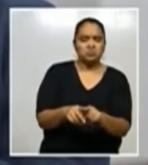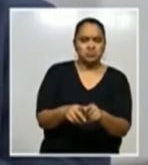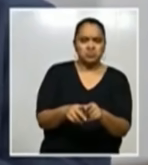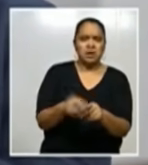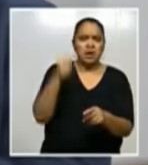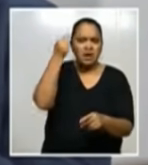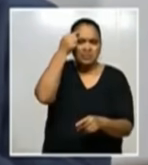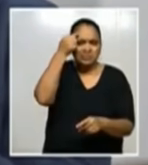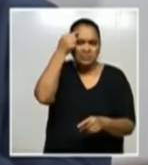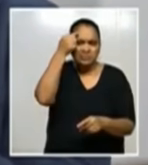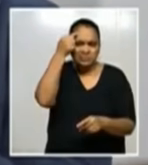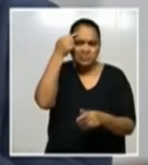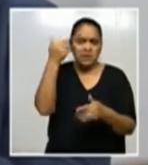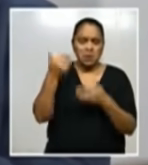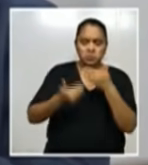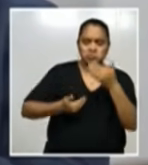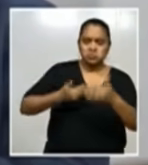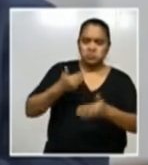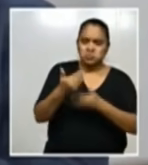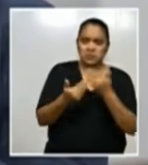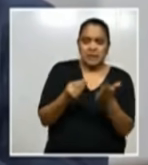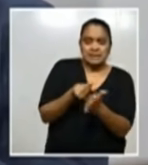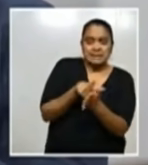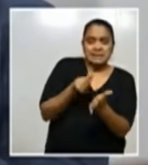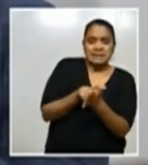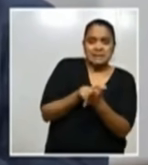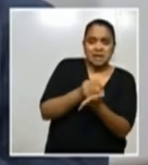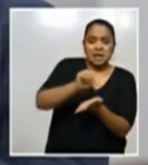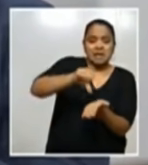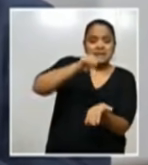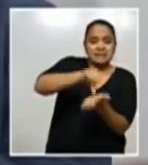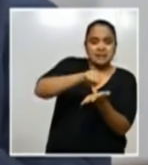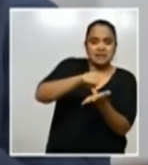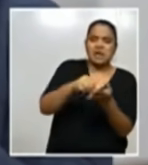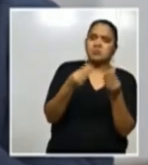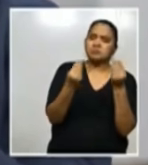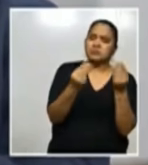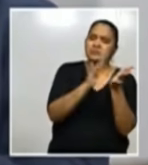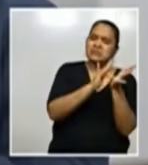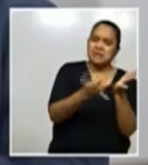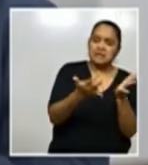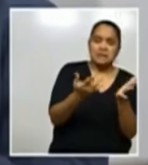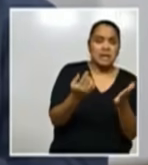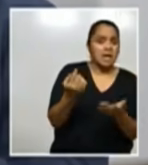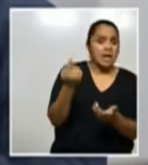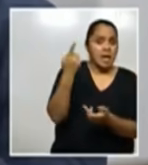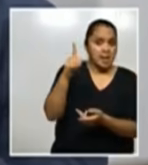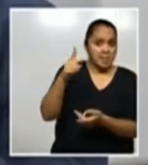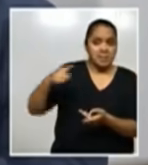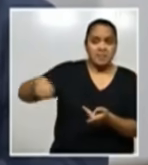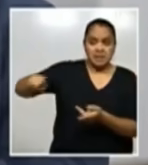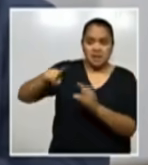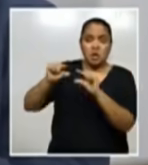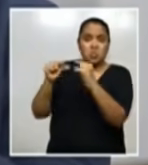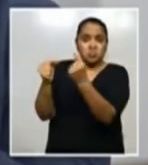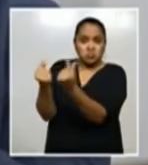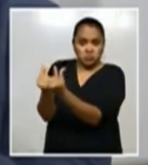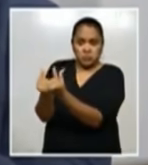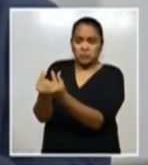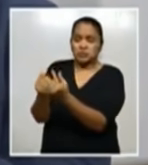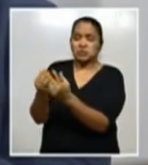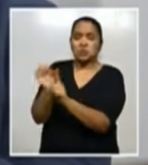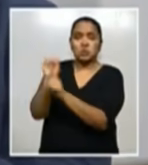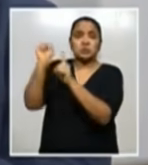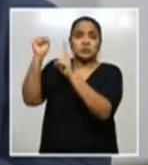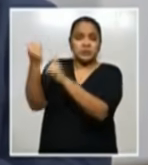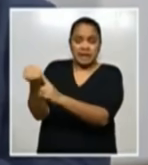esos fondos de garantía que usted ha venido implementando. Le agradecemos. Para el sector social, eso nos va a venir a robustecer.